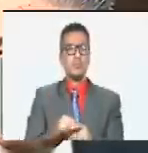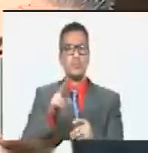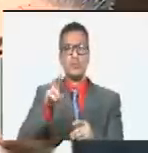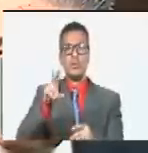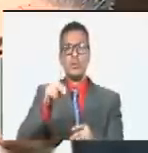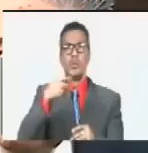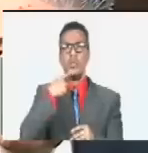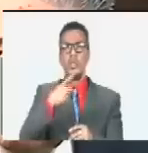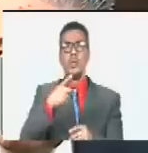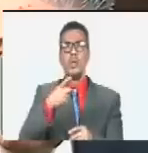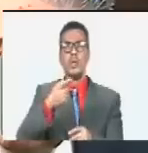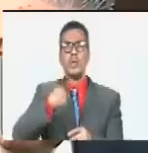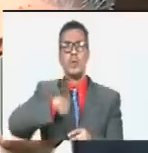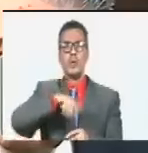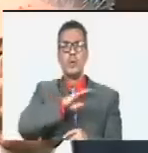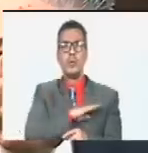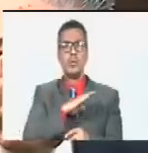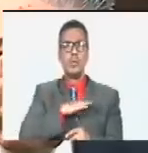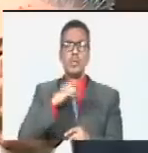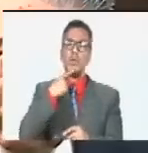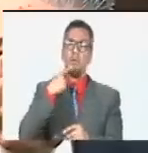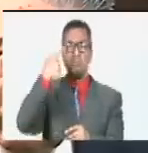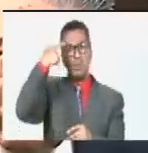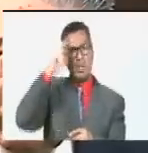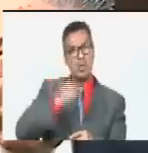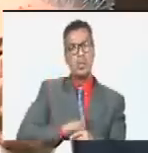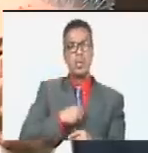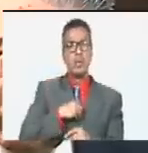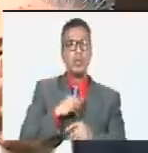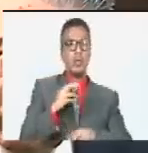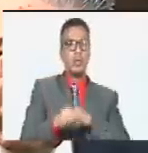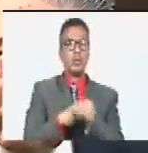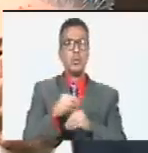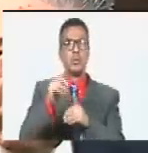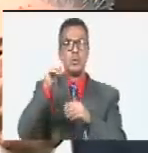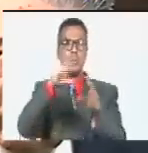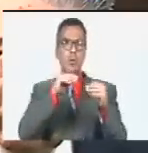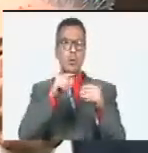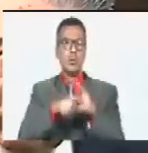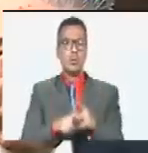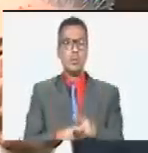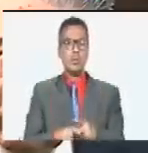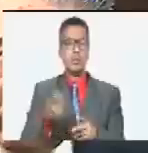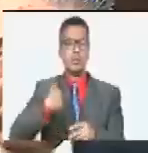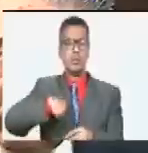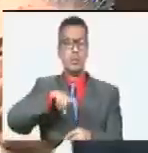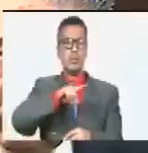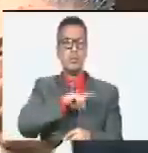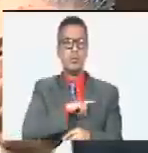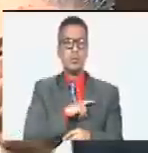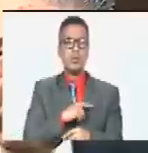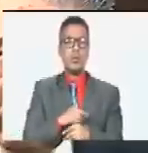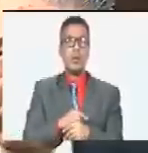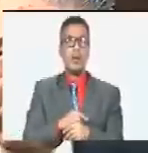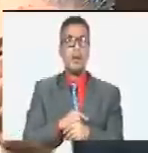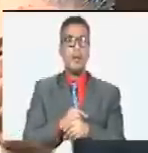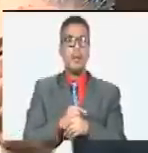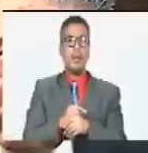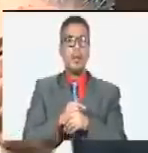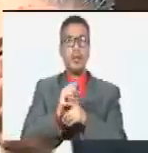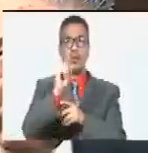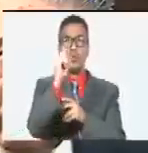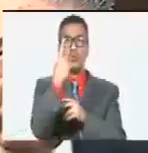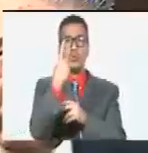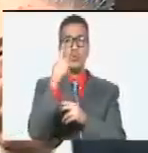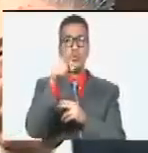es nuestro. Podrá tener dudas sobre su recuperación, pero en la medida en que nosotros nos mostremos que este es un solo país, que este es